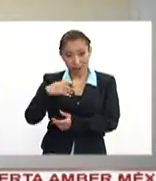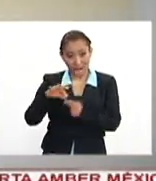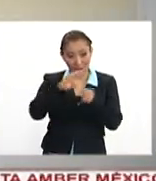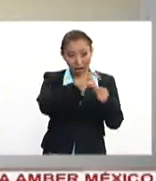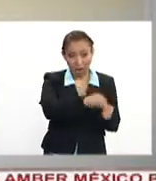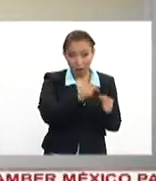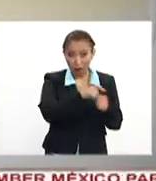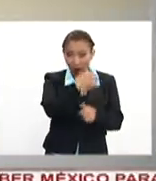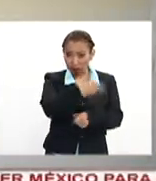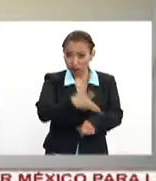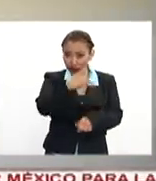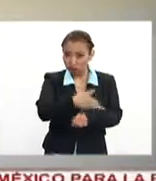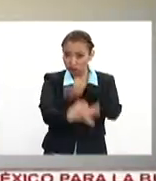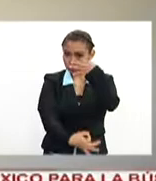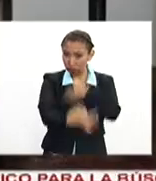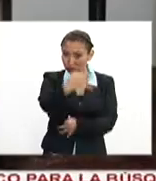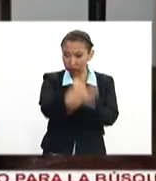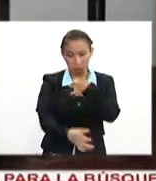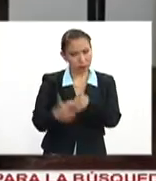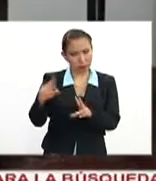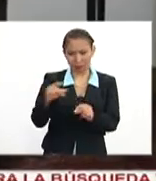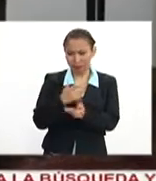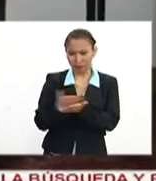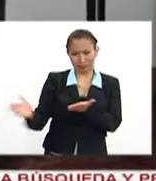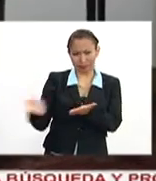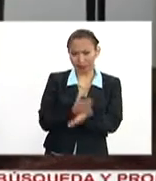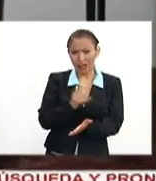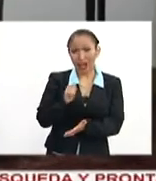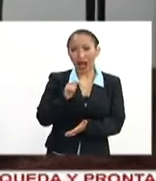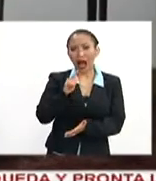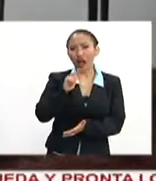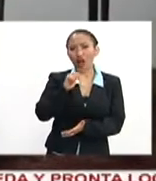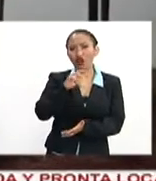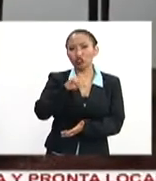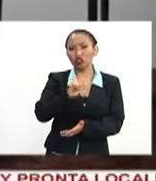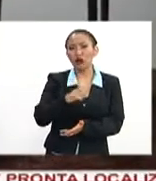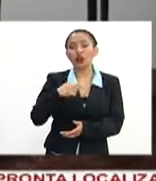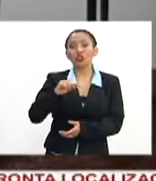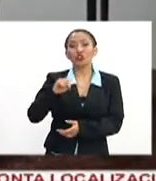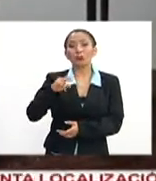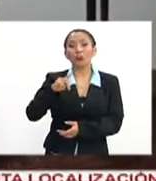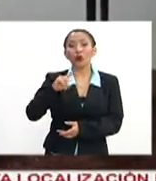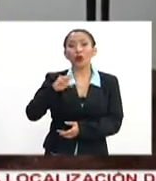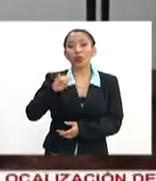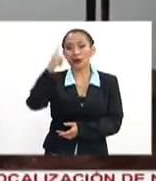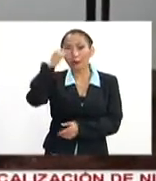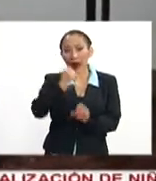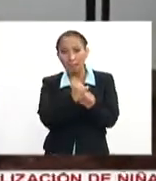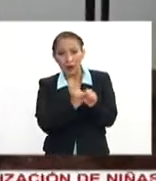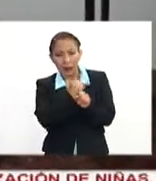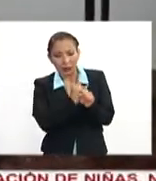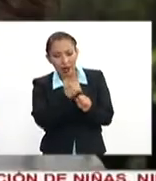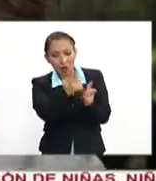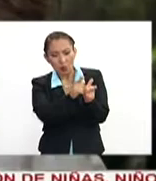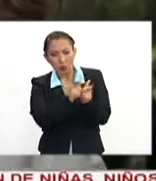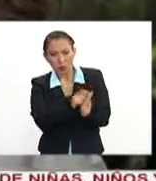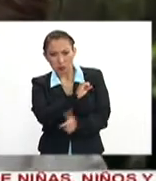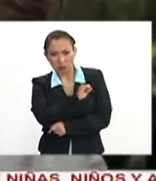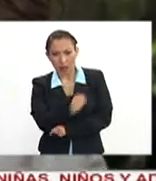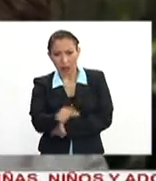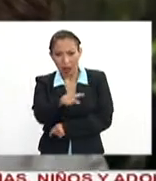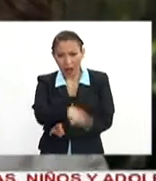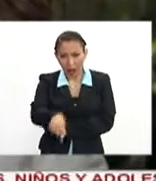fuera relacionada con el desvío de recursos. Esto lo dijo Alonso Israel Lira, subprocurador especializado en investigación de delincuencia